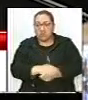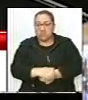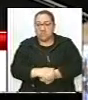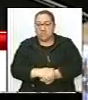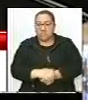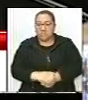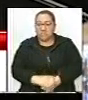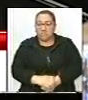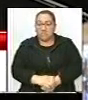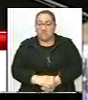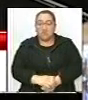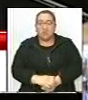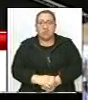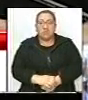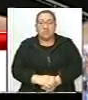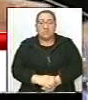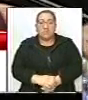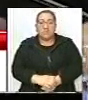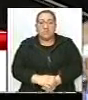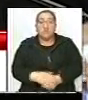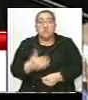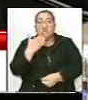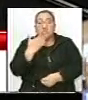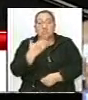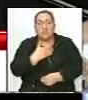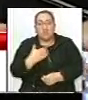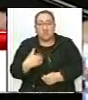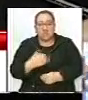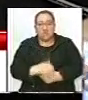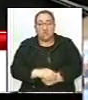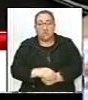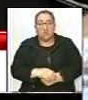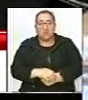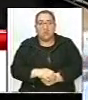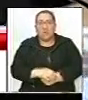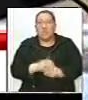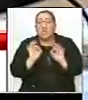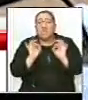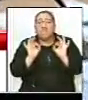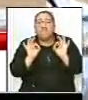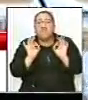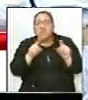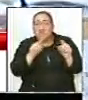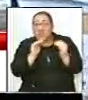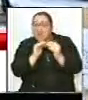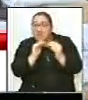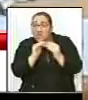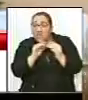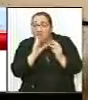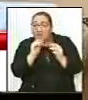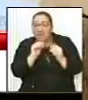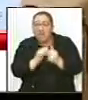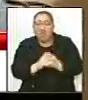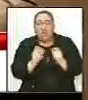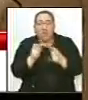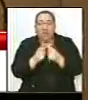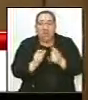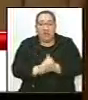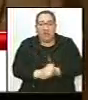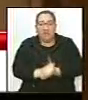Rita Neira. Gracias, señor presidente. En la misma línea y la palabra clave que ha mencionado el